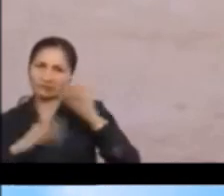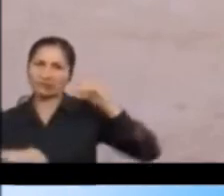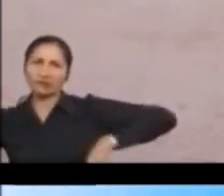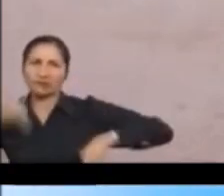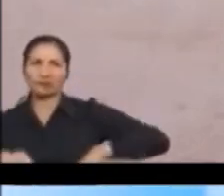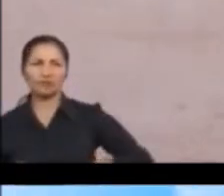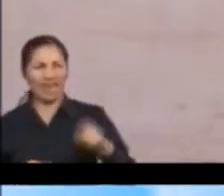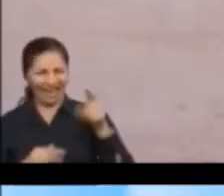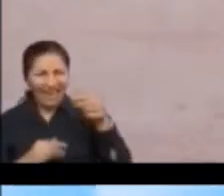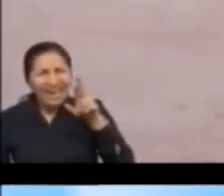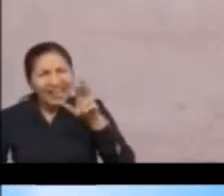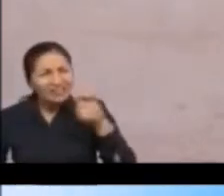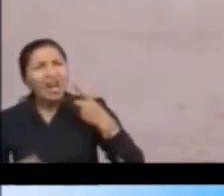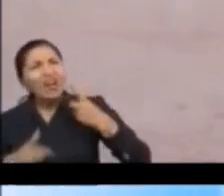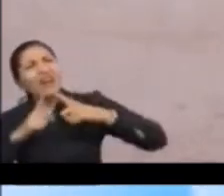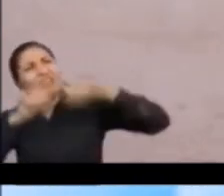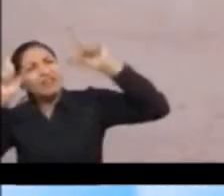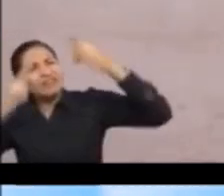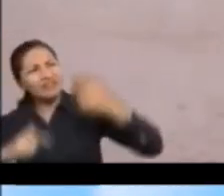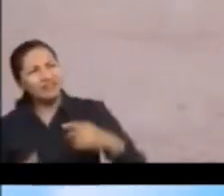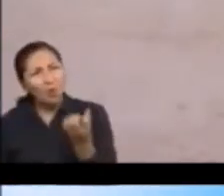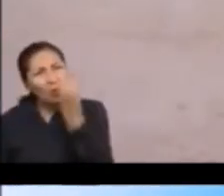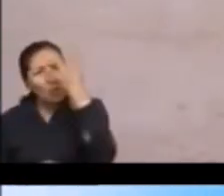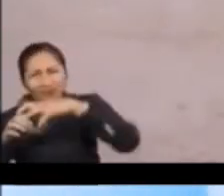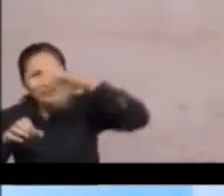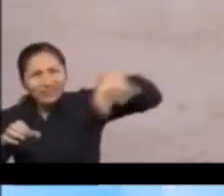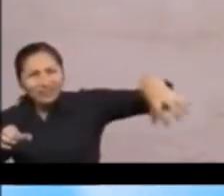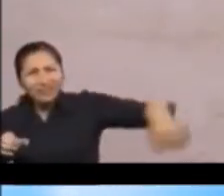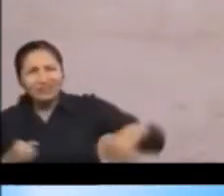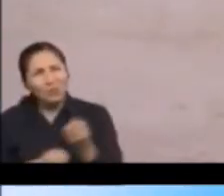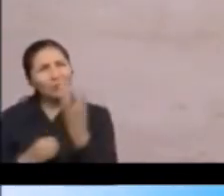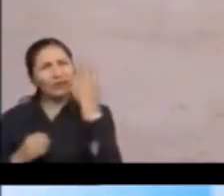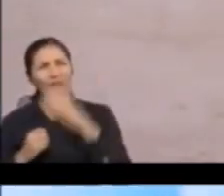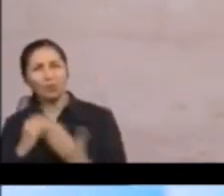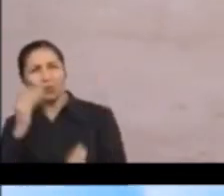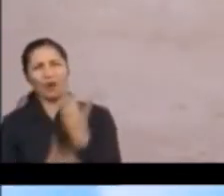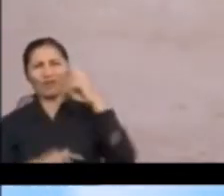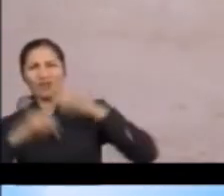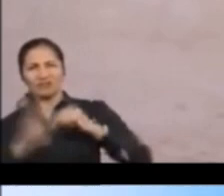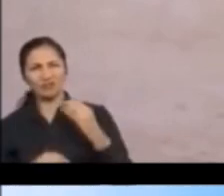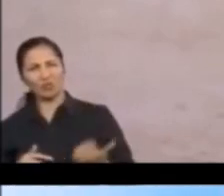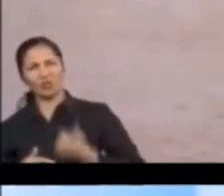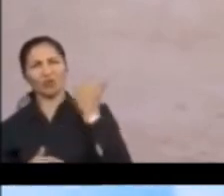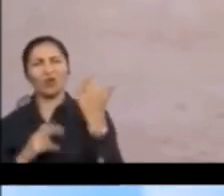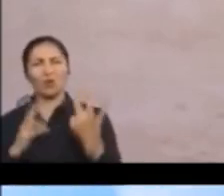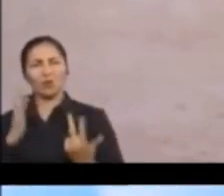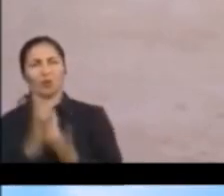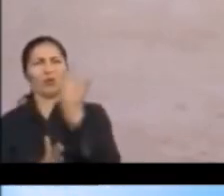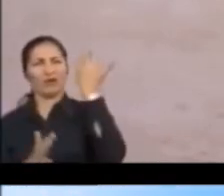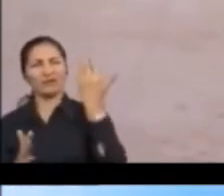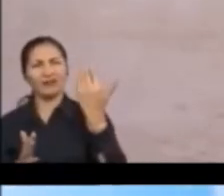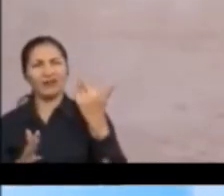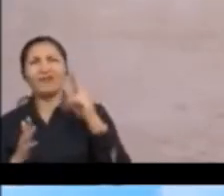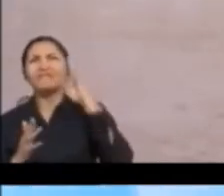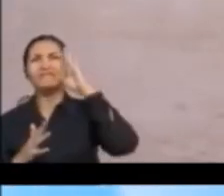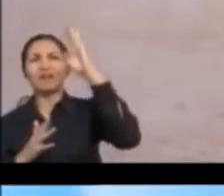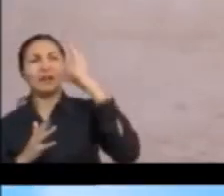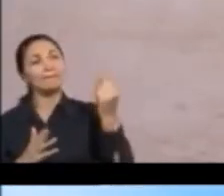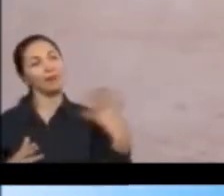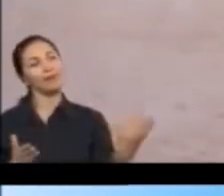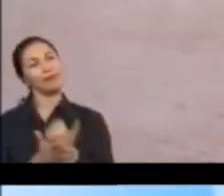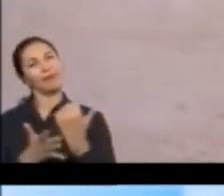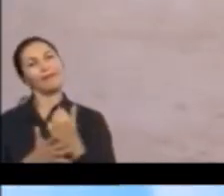corrupción. ¿Cómo que van a hacer nuevas sedes para la registraduría? ¿Cómo que se van a financiar con vigencias